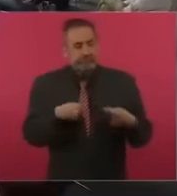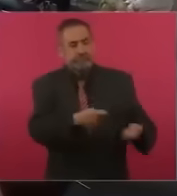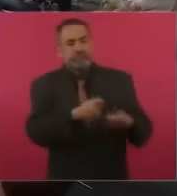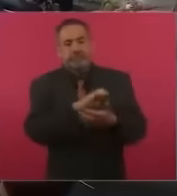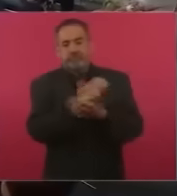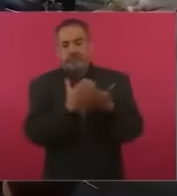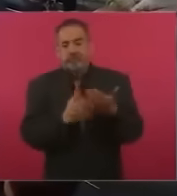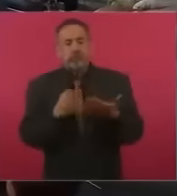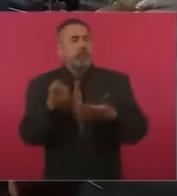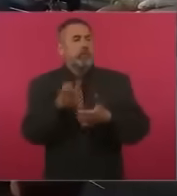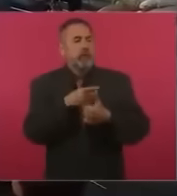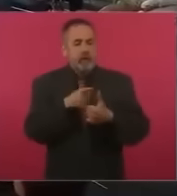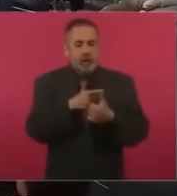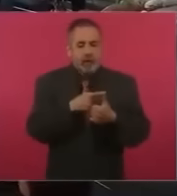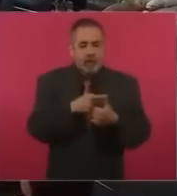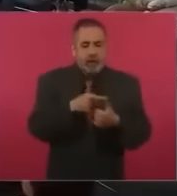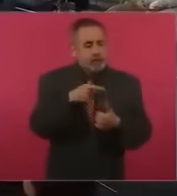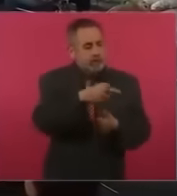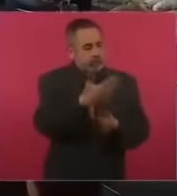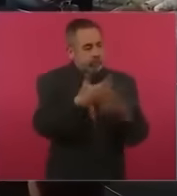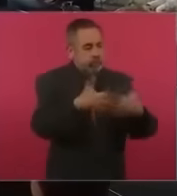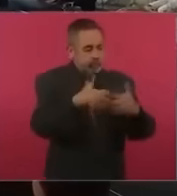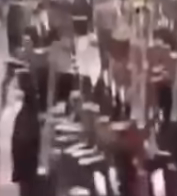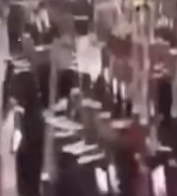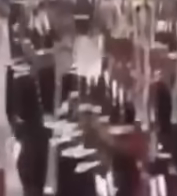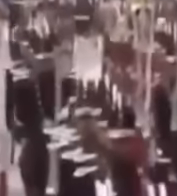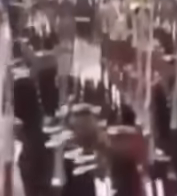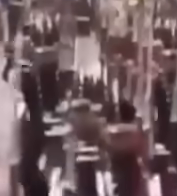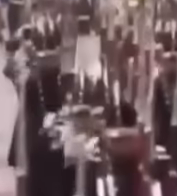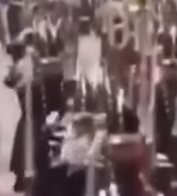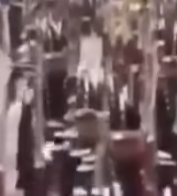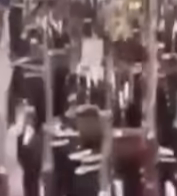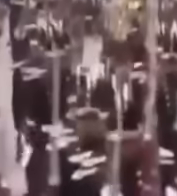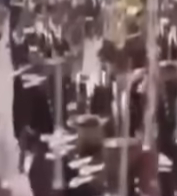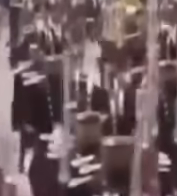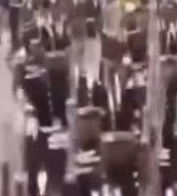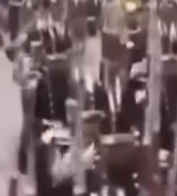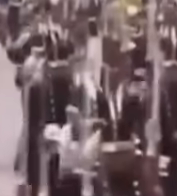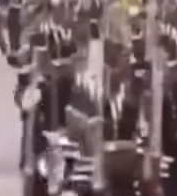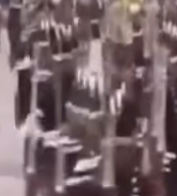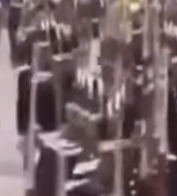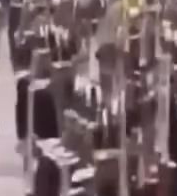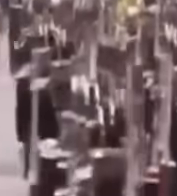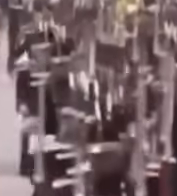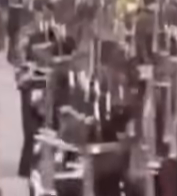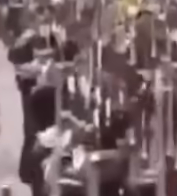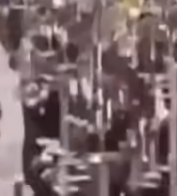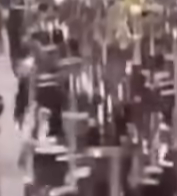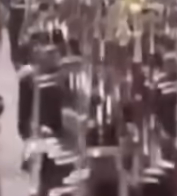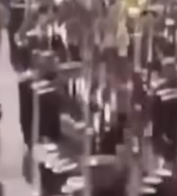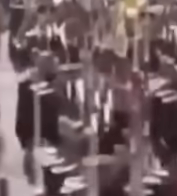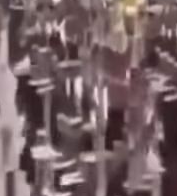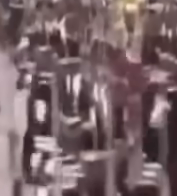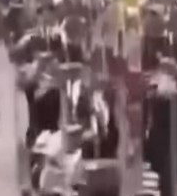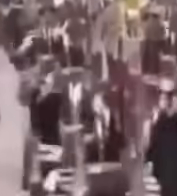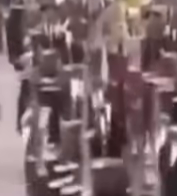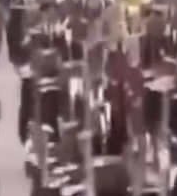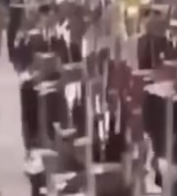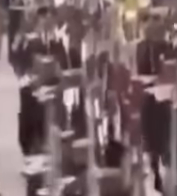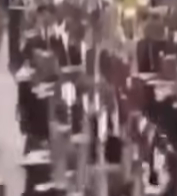dictaduras su falso sentido de la imparcialidad en el desfile militar conmemorativo de la independencia de México